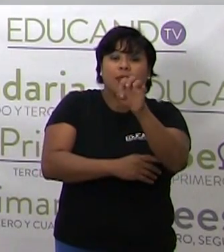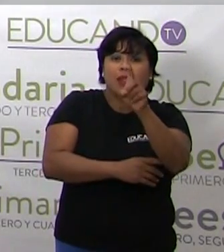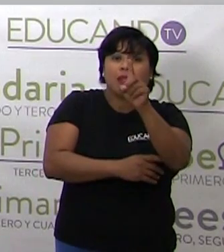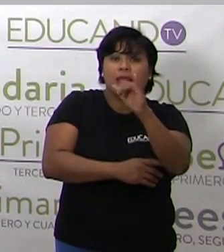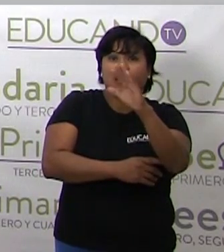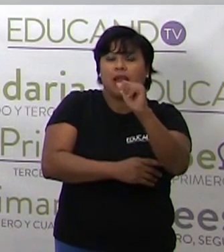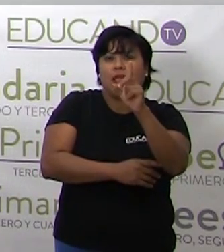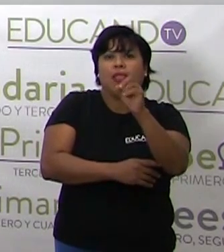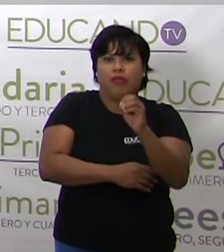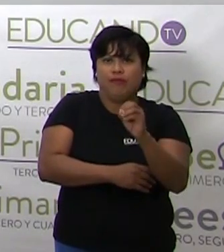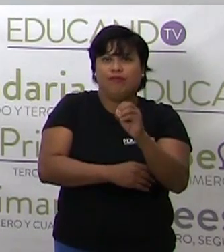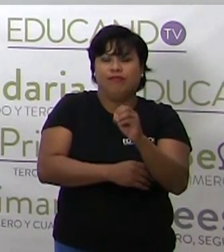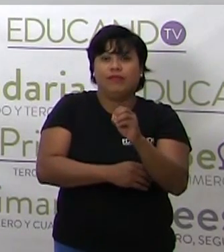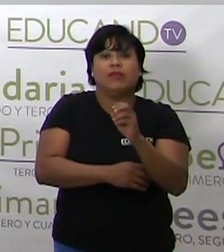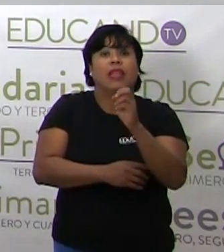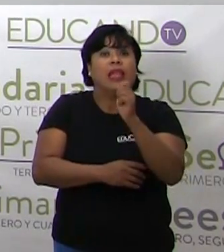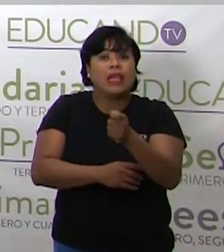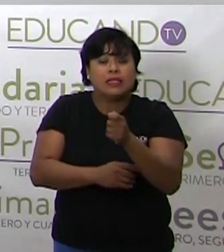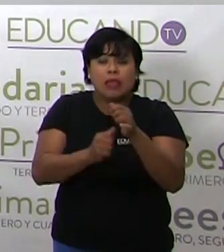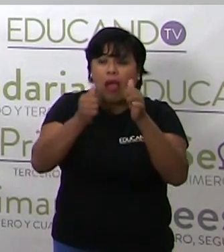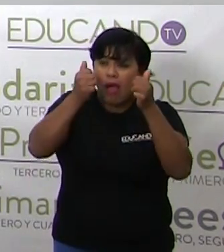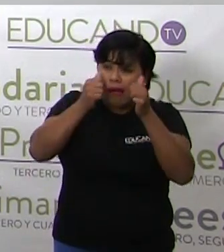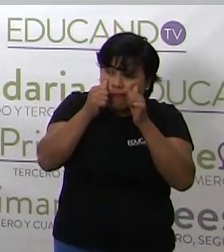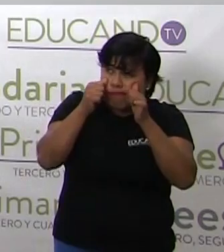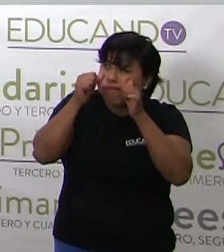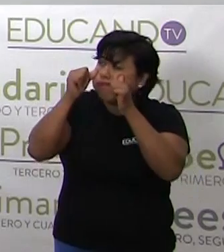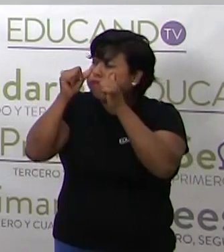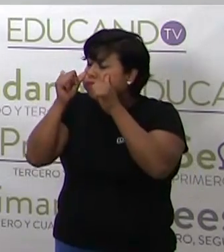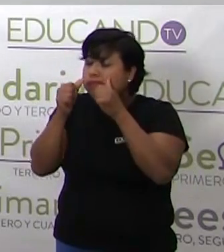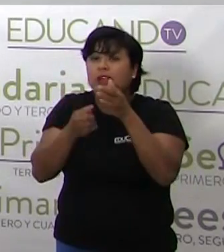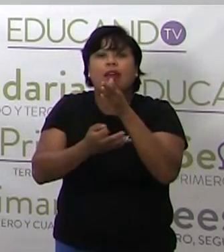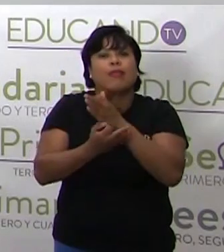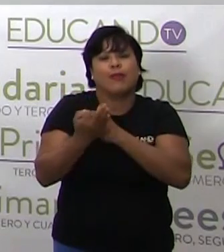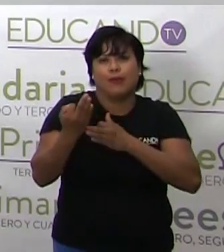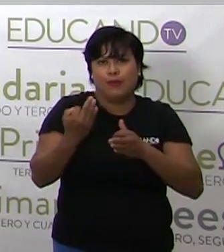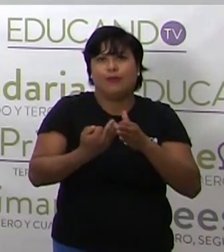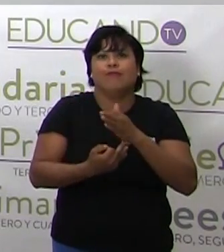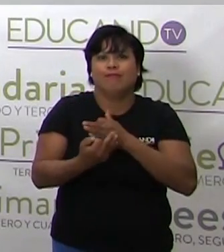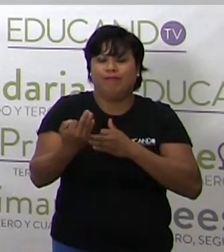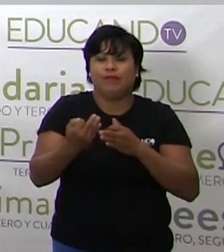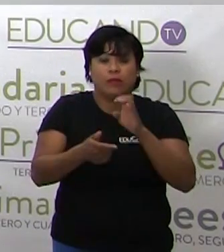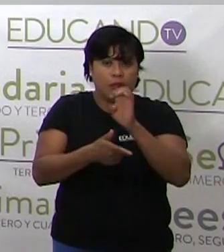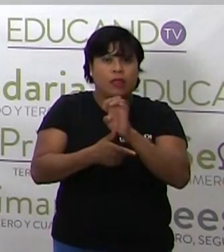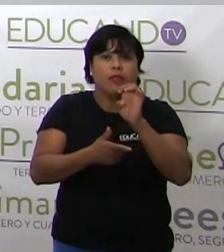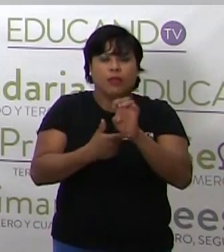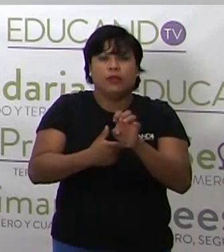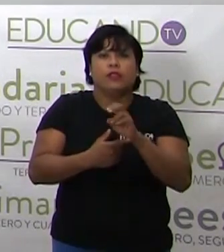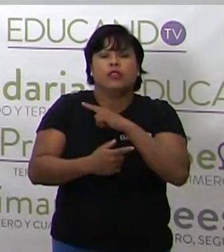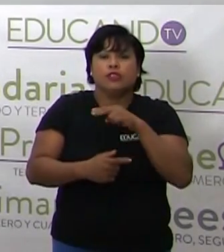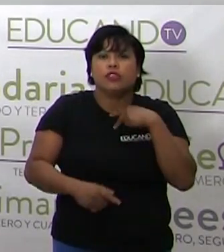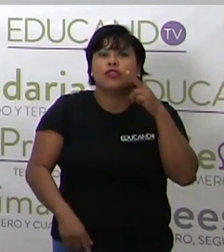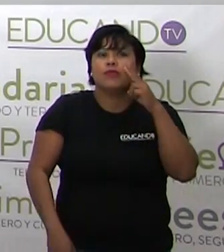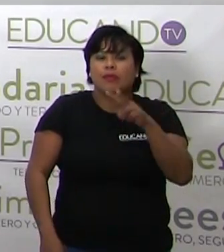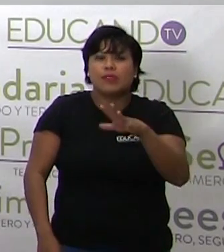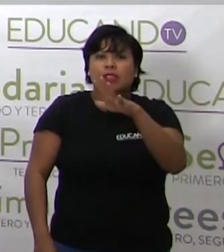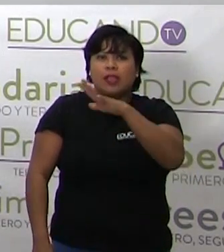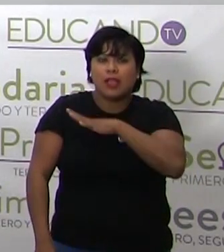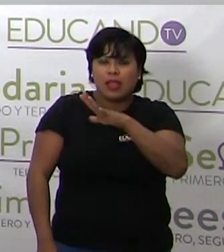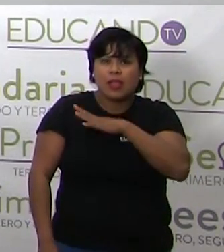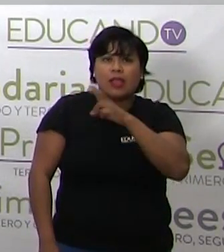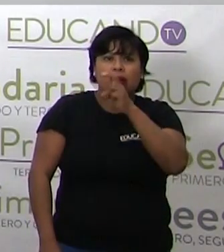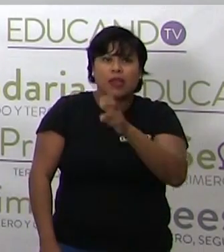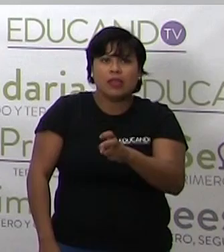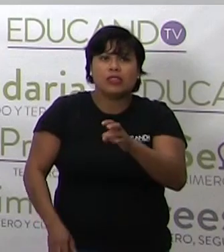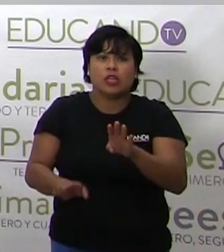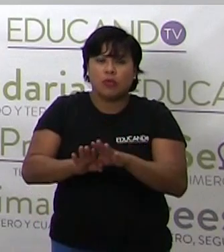predicado, niños. Que era muy atento a todo. Entonces, vemos que abarca desde, les